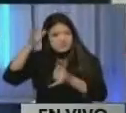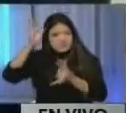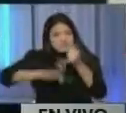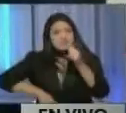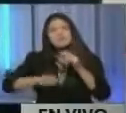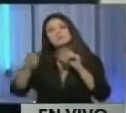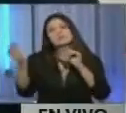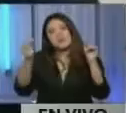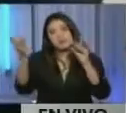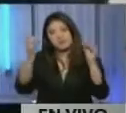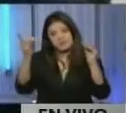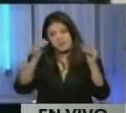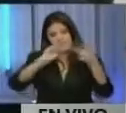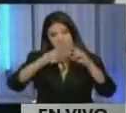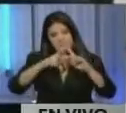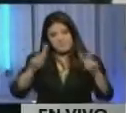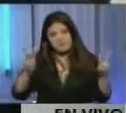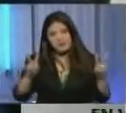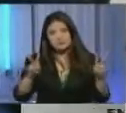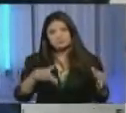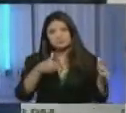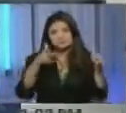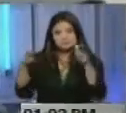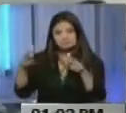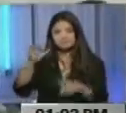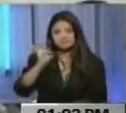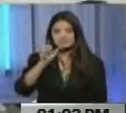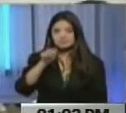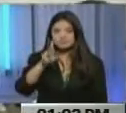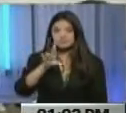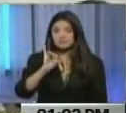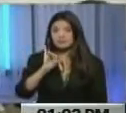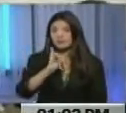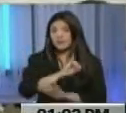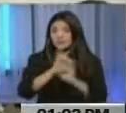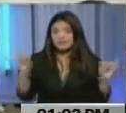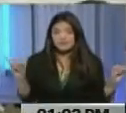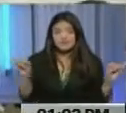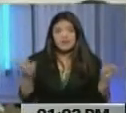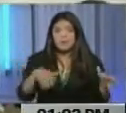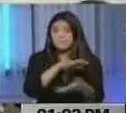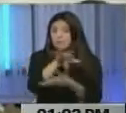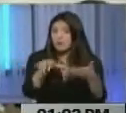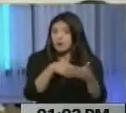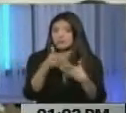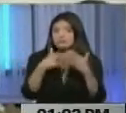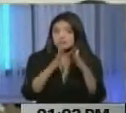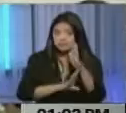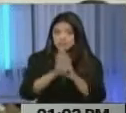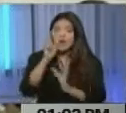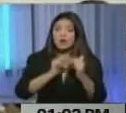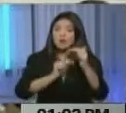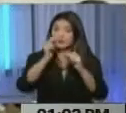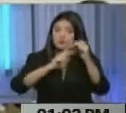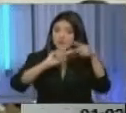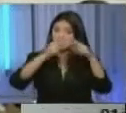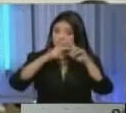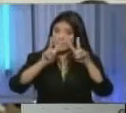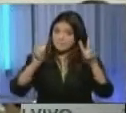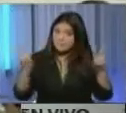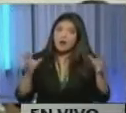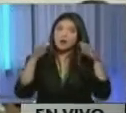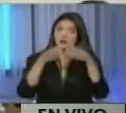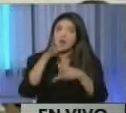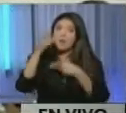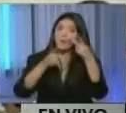los diálogos de paz con la guerrilla de las FARC-EP para la finalización del conflicto armado y progresar en la construcción de paz. El movimiento